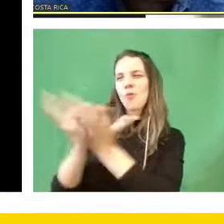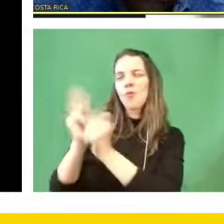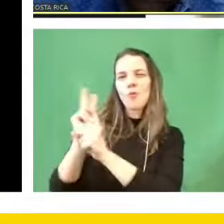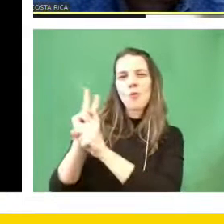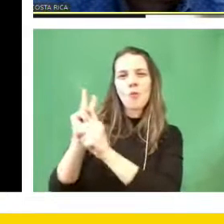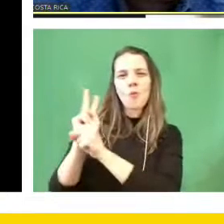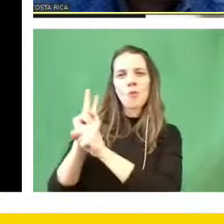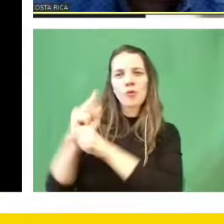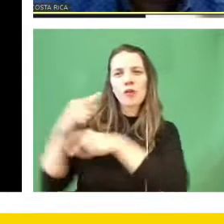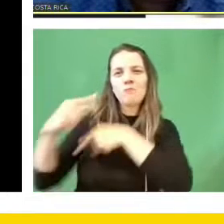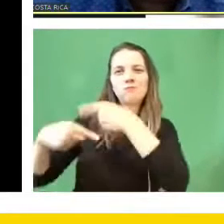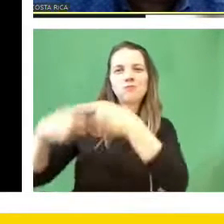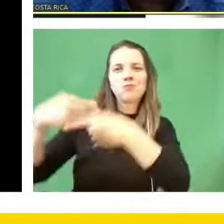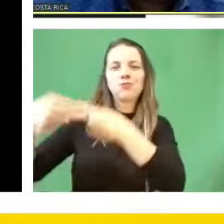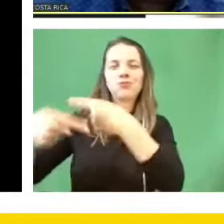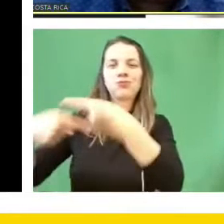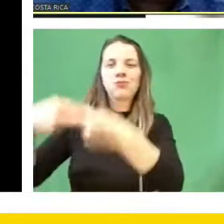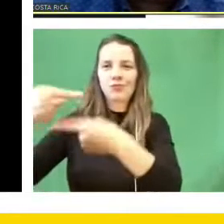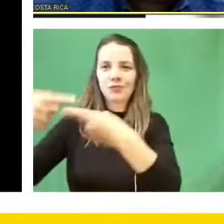proyecto Donatapa. ¿Te parece, Nati?